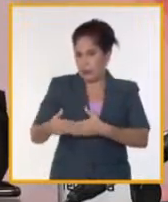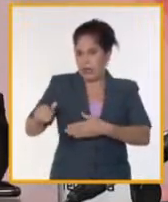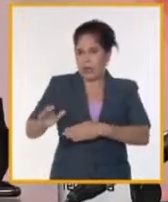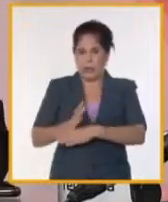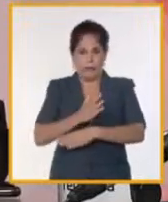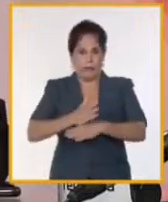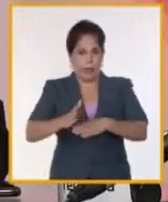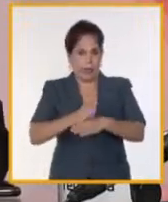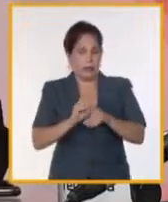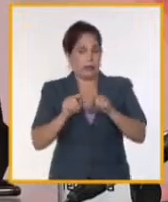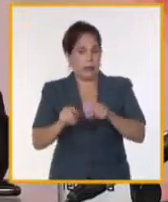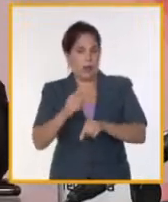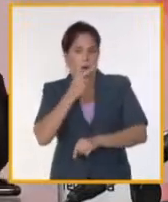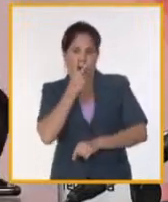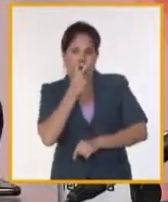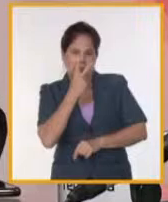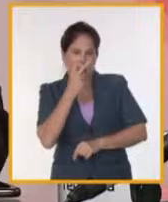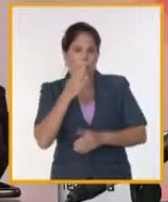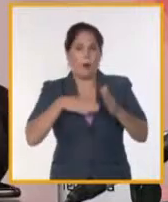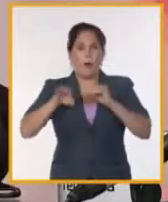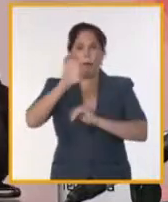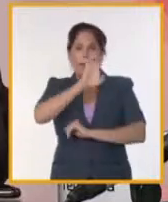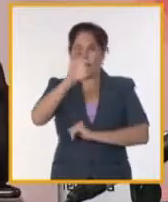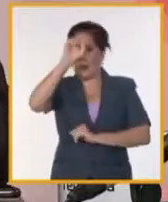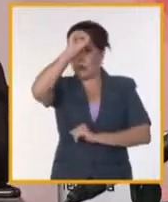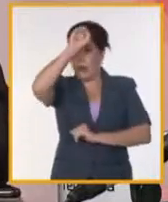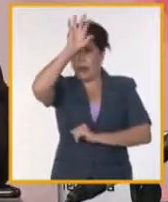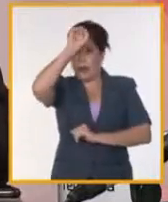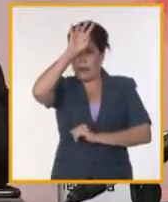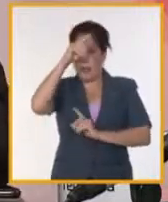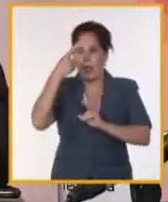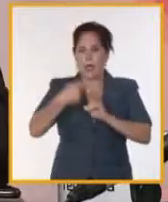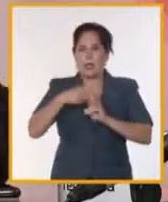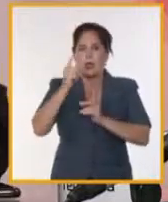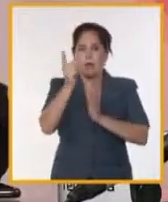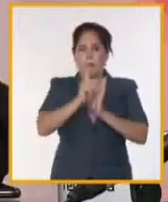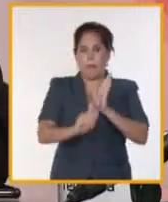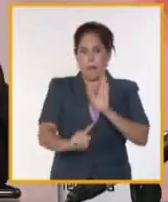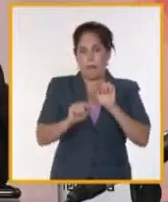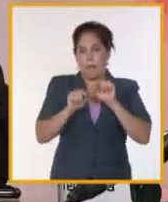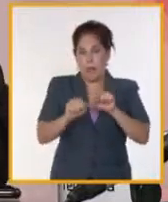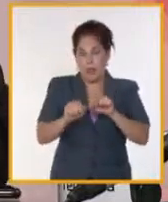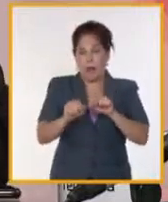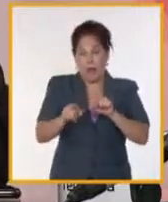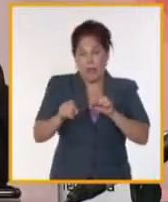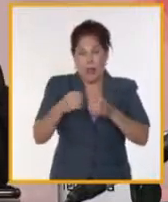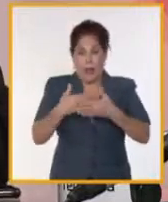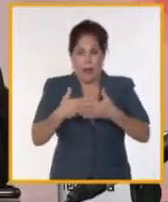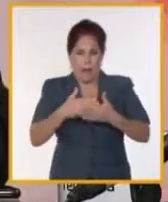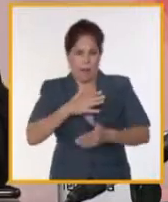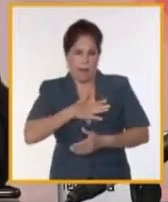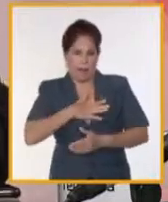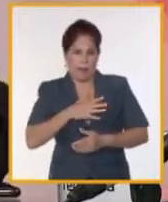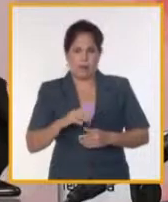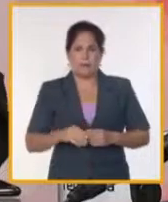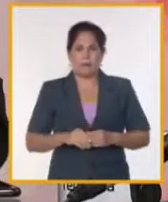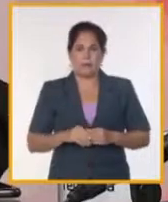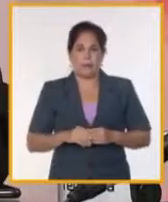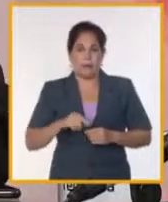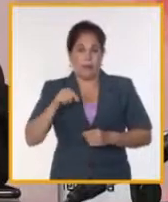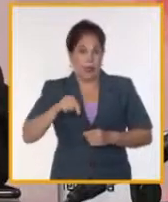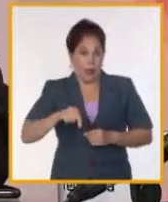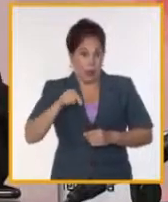está atendido por el ministro de Energía y Minas y que es parte de los grupos empresariales de este sector? Hoy